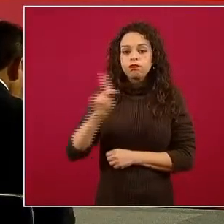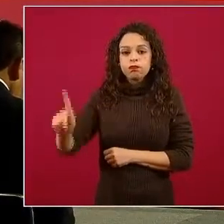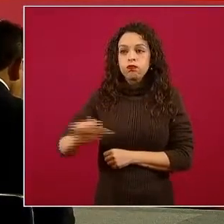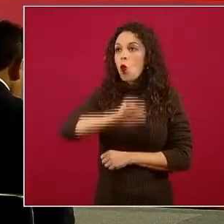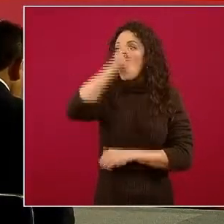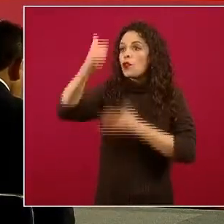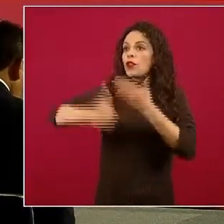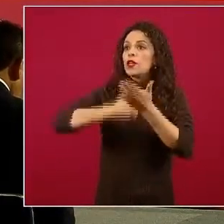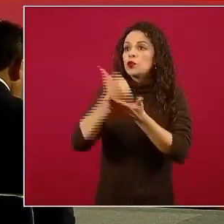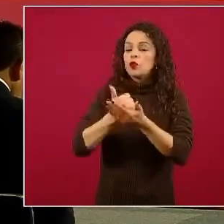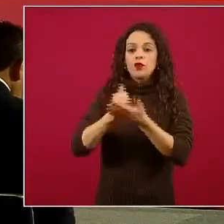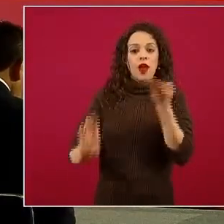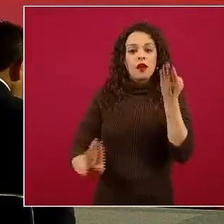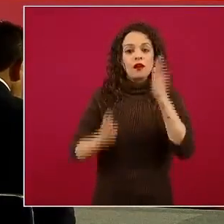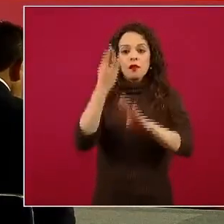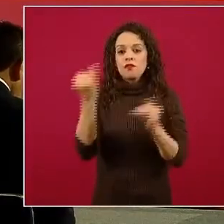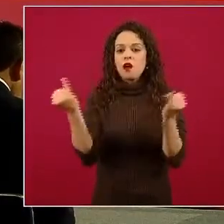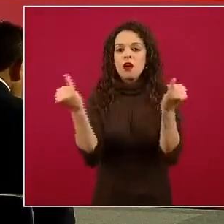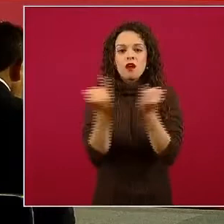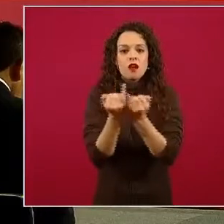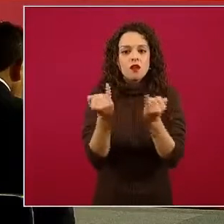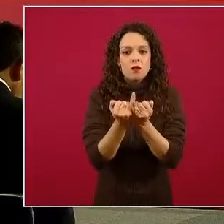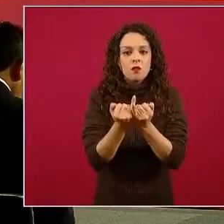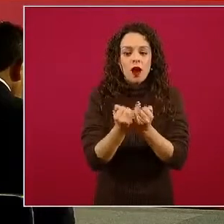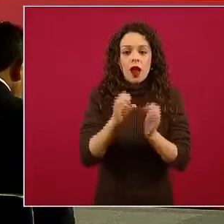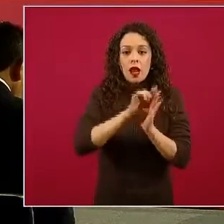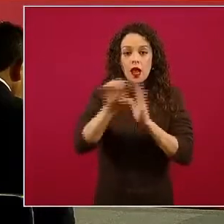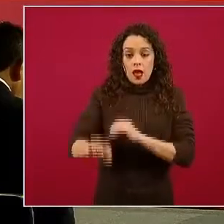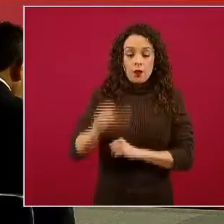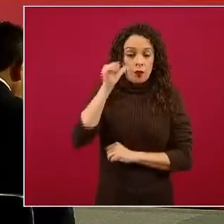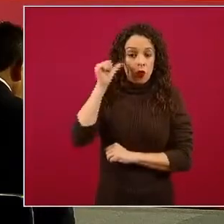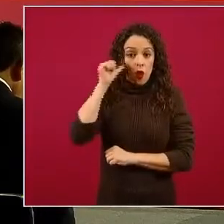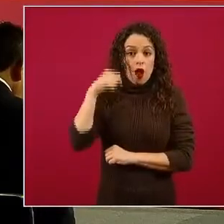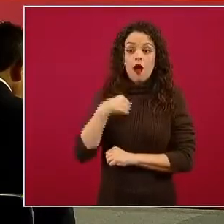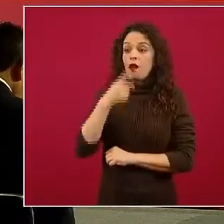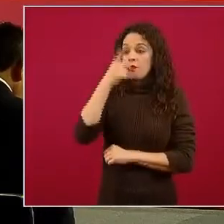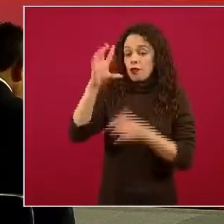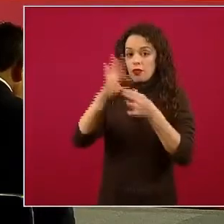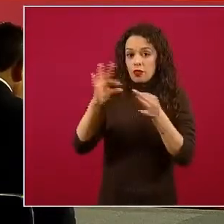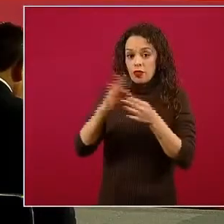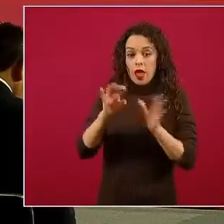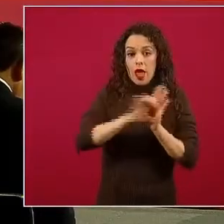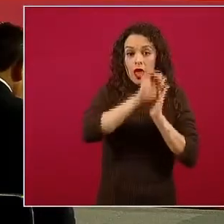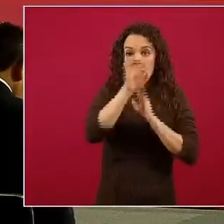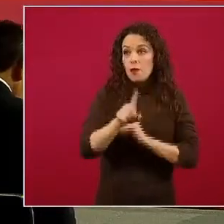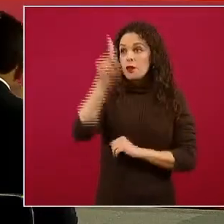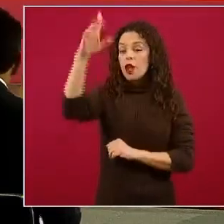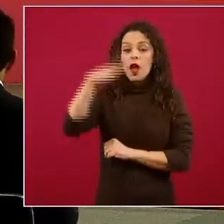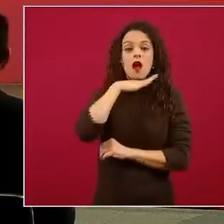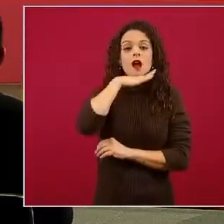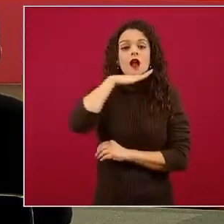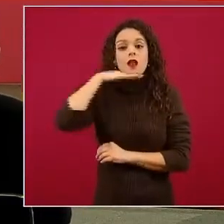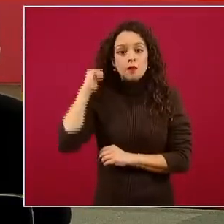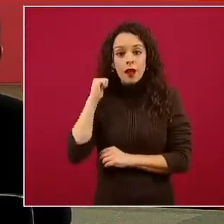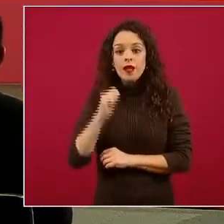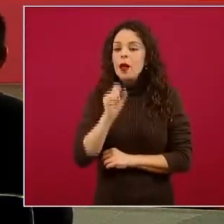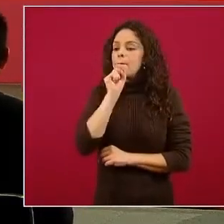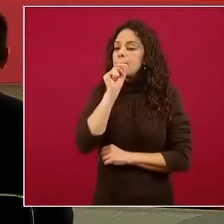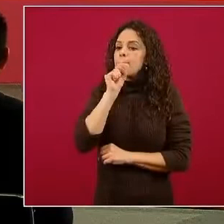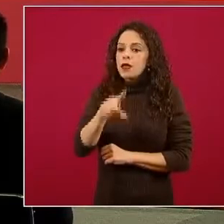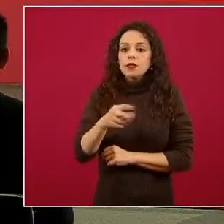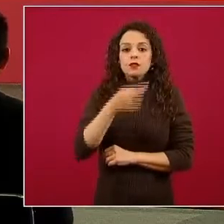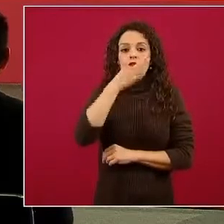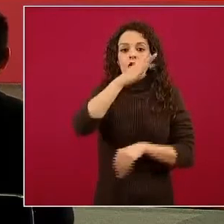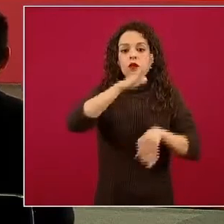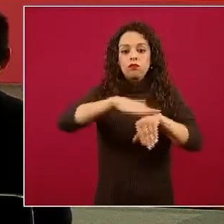del mundo. Comentábamos ayer el caso de Alemania, donde la canciller alemana ha hecho exactamente el mismo señalamiento